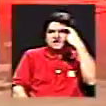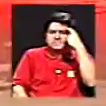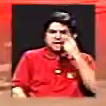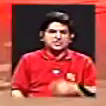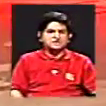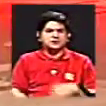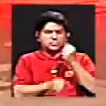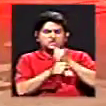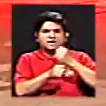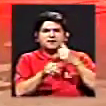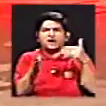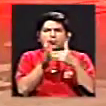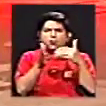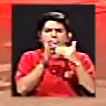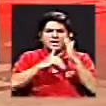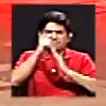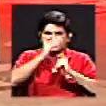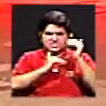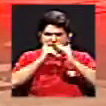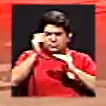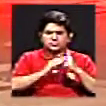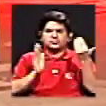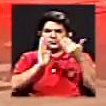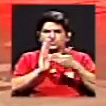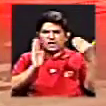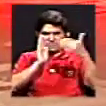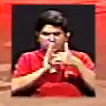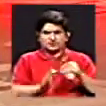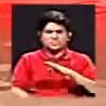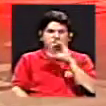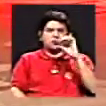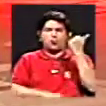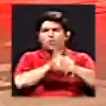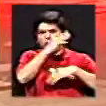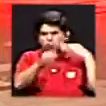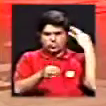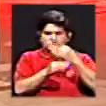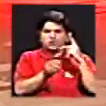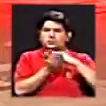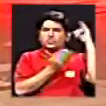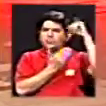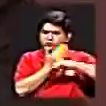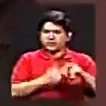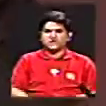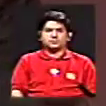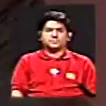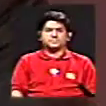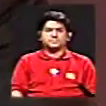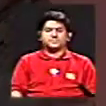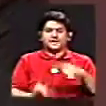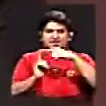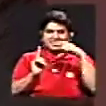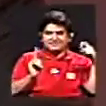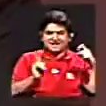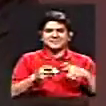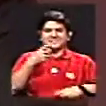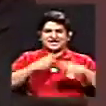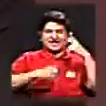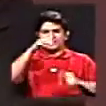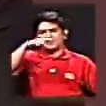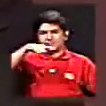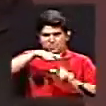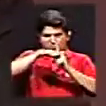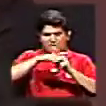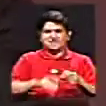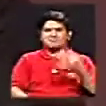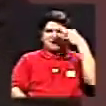las tareas de reconstrucción del daño o incluso otro tipo de proyectos? Sí, a partir de que se presenta el problema,